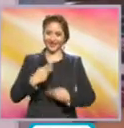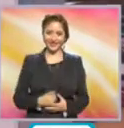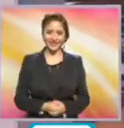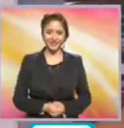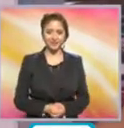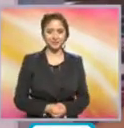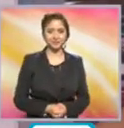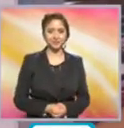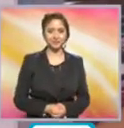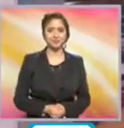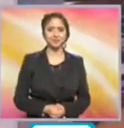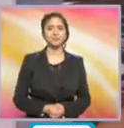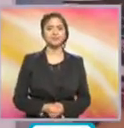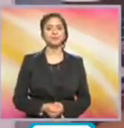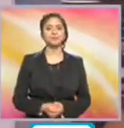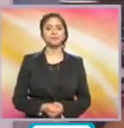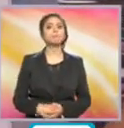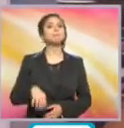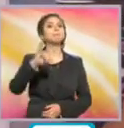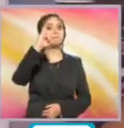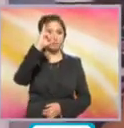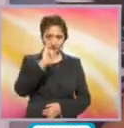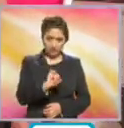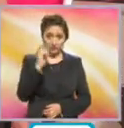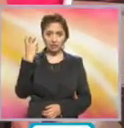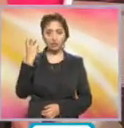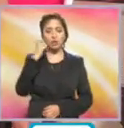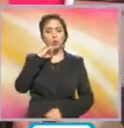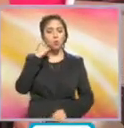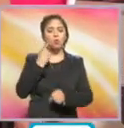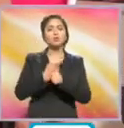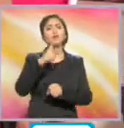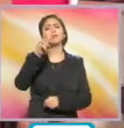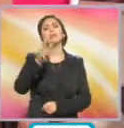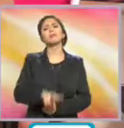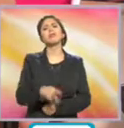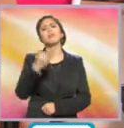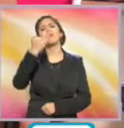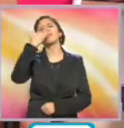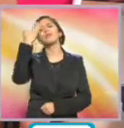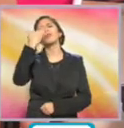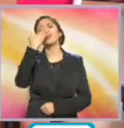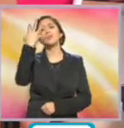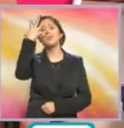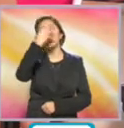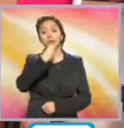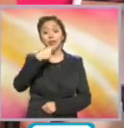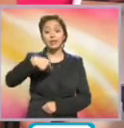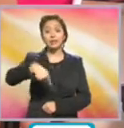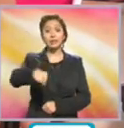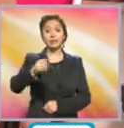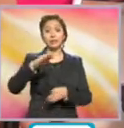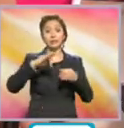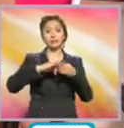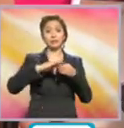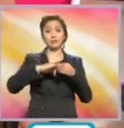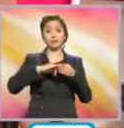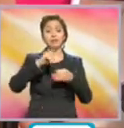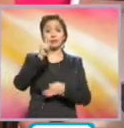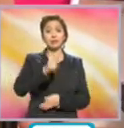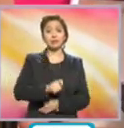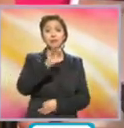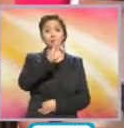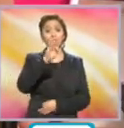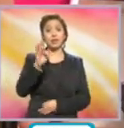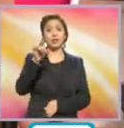Súper oportunidad. Fíjate que sí, ay, las flores, qué lindo, ¿no? Además, y ahora se viene el Día de las Madres, claro.